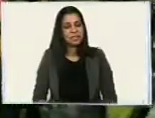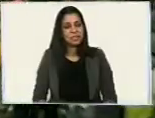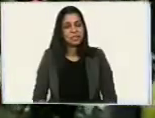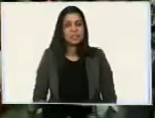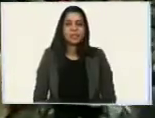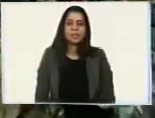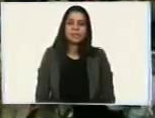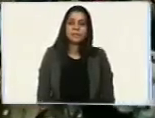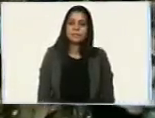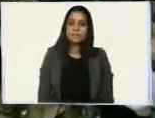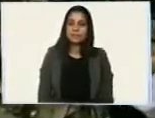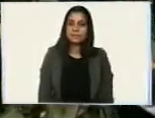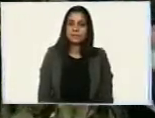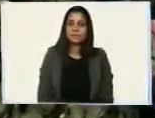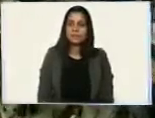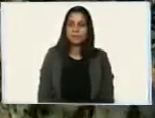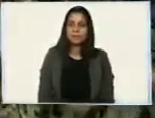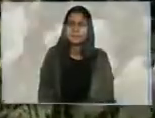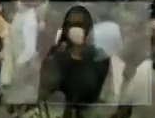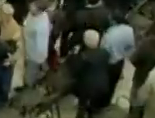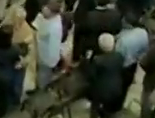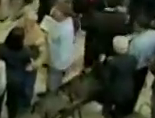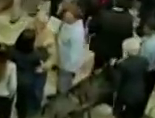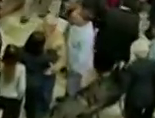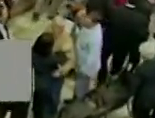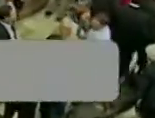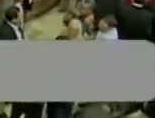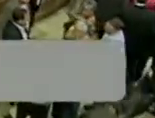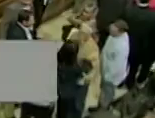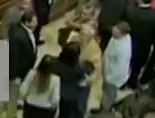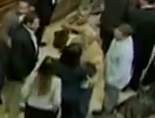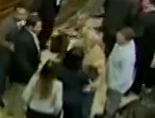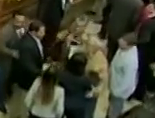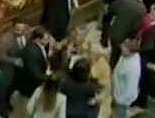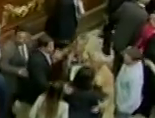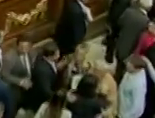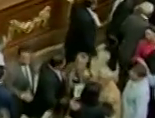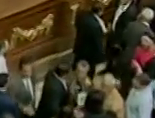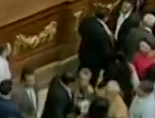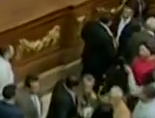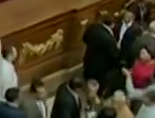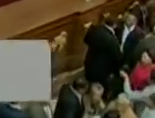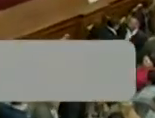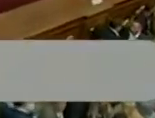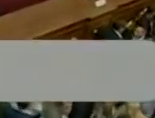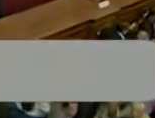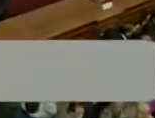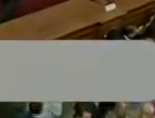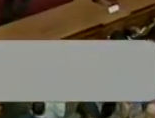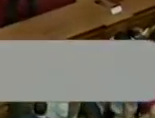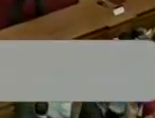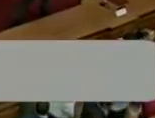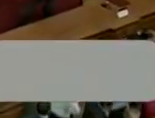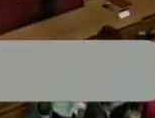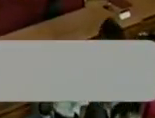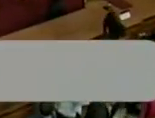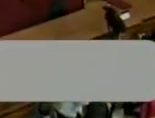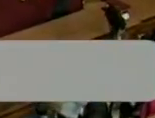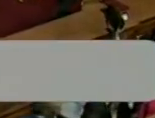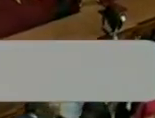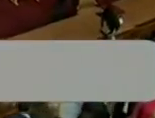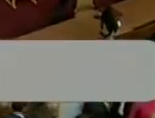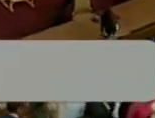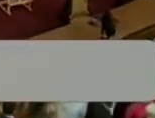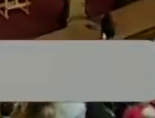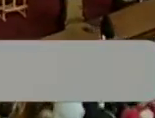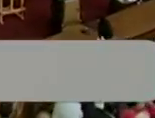Donde quedó como presidente de esta asamblea, de este poder plenipotenciario, el constituyente Diosdado Cabello. A la sesión contó